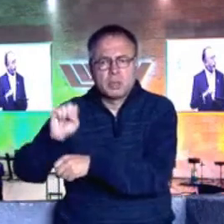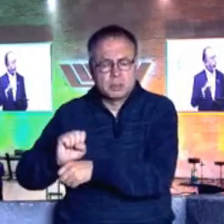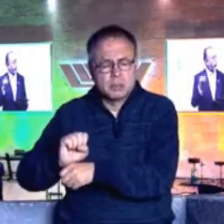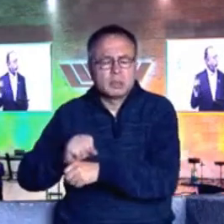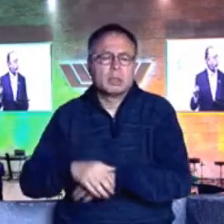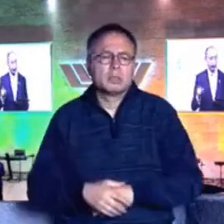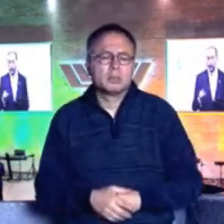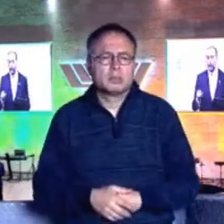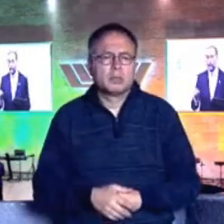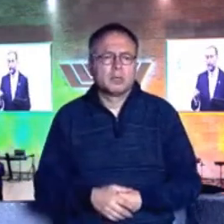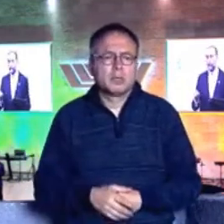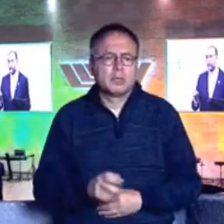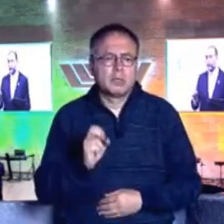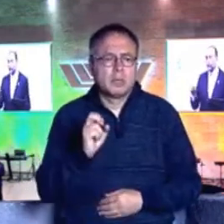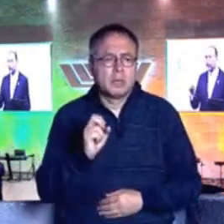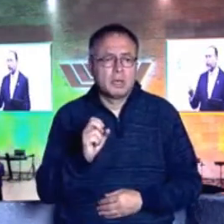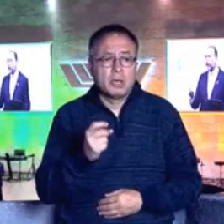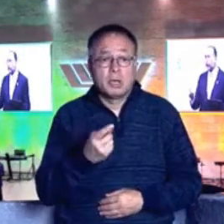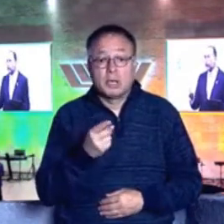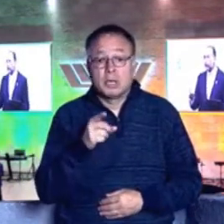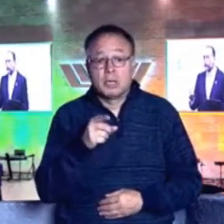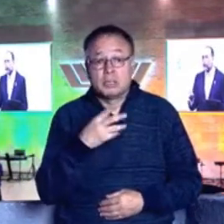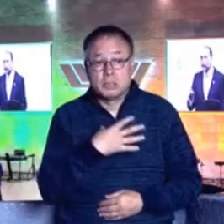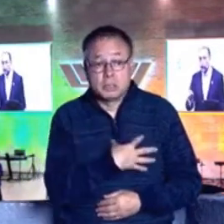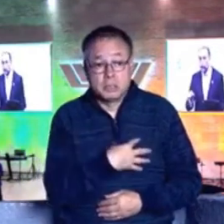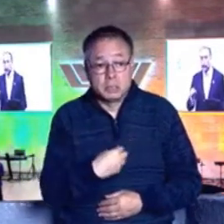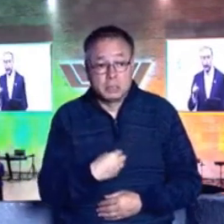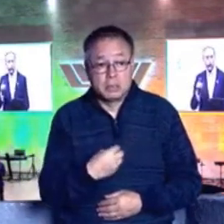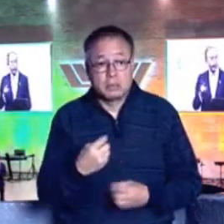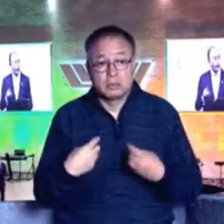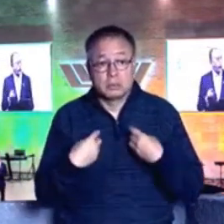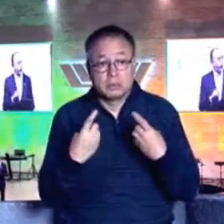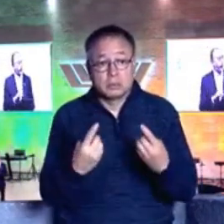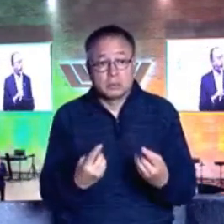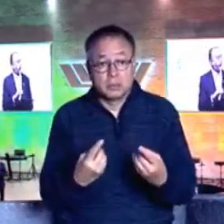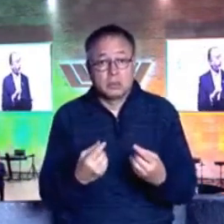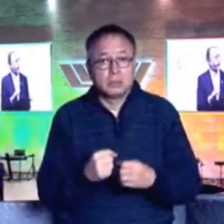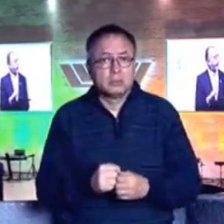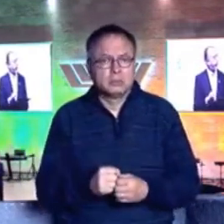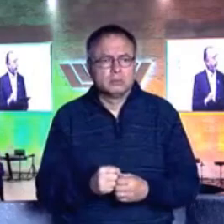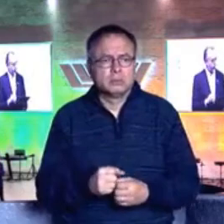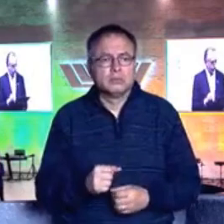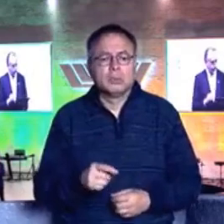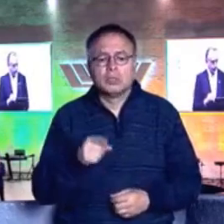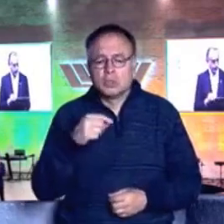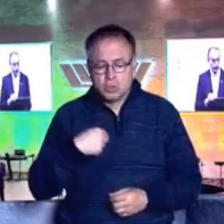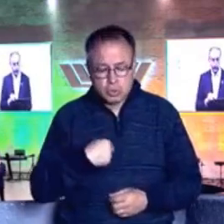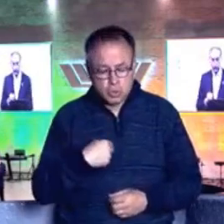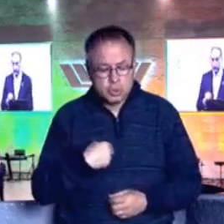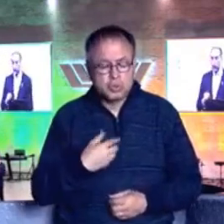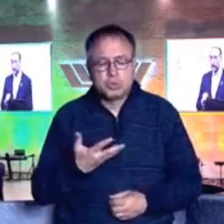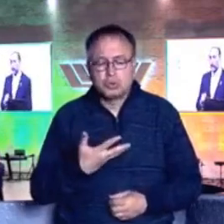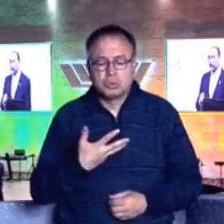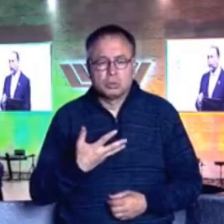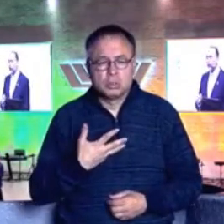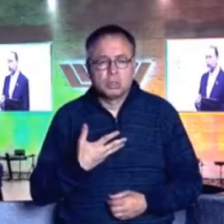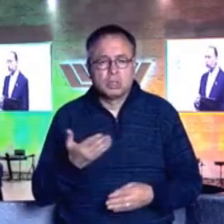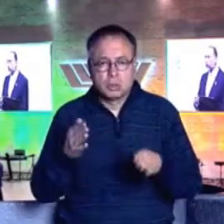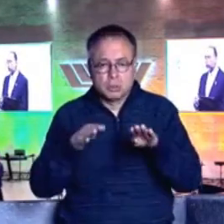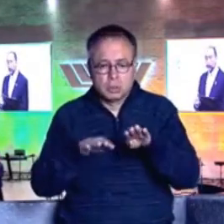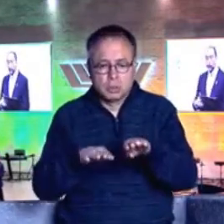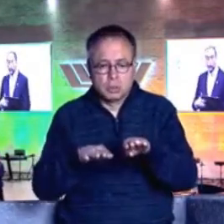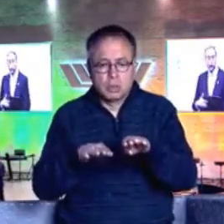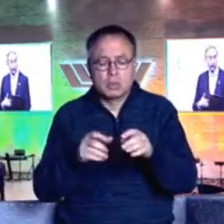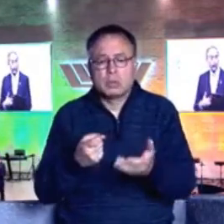ese hijo te va a buscar y el día que te encuentre tú le dirás hijo nunca dejé de pensar en ti y nunca dejé de